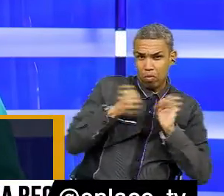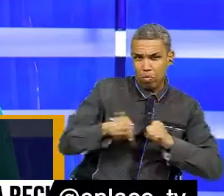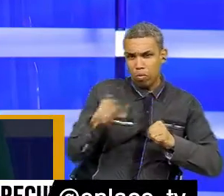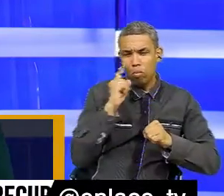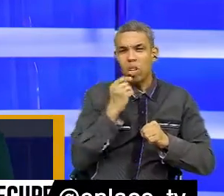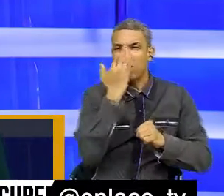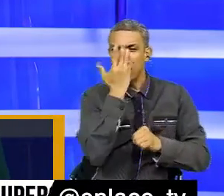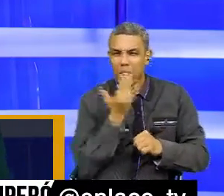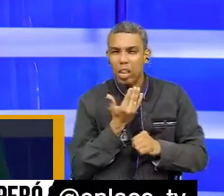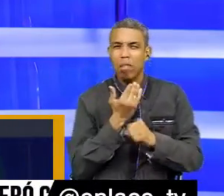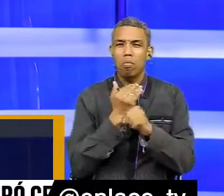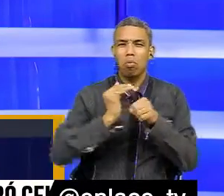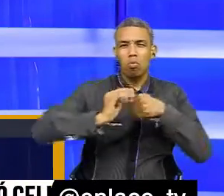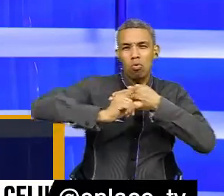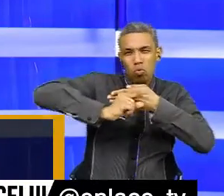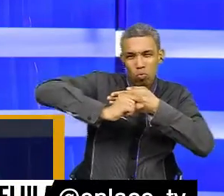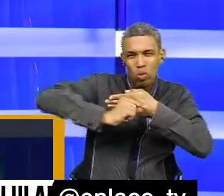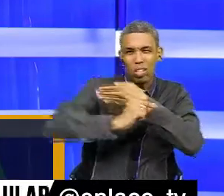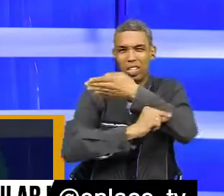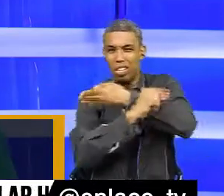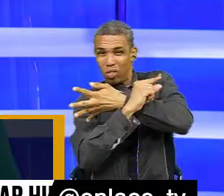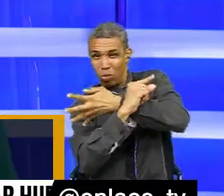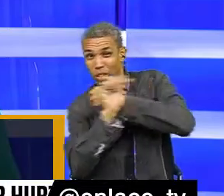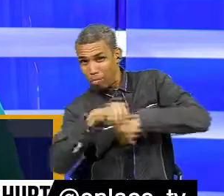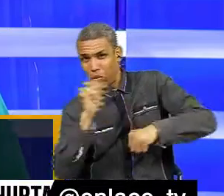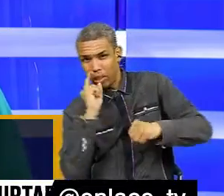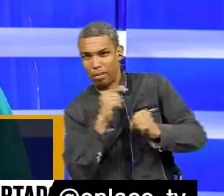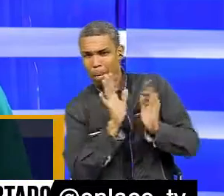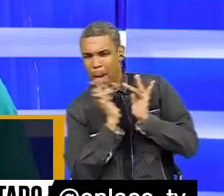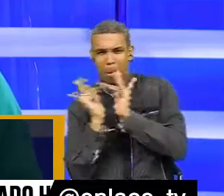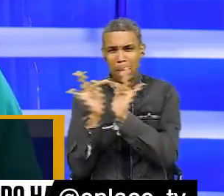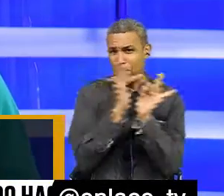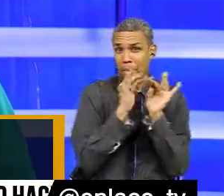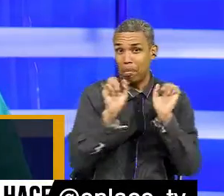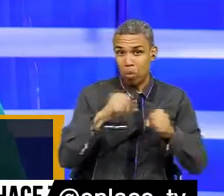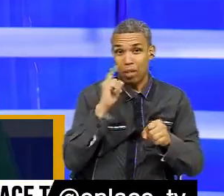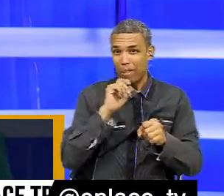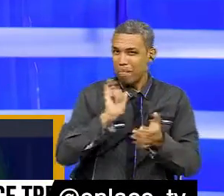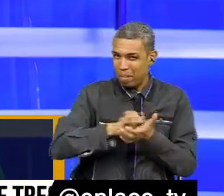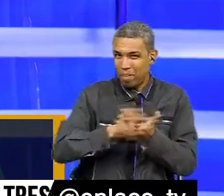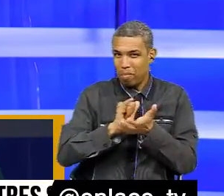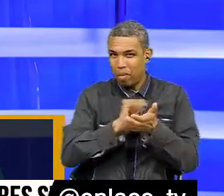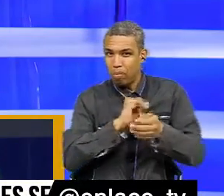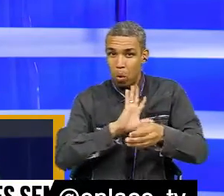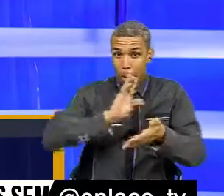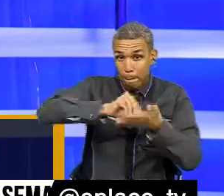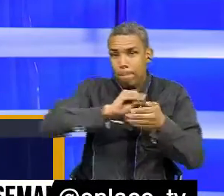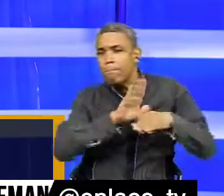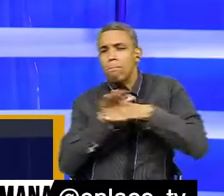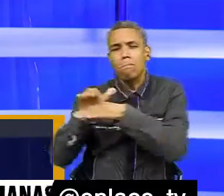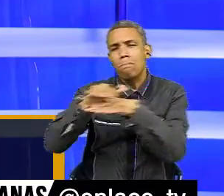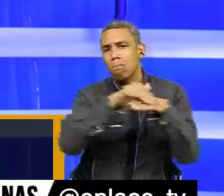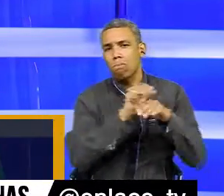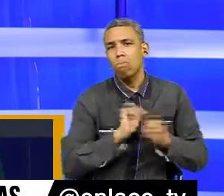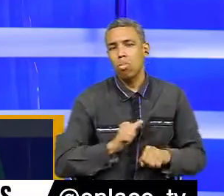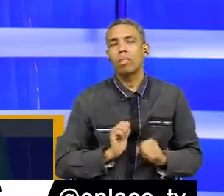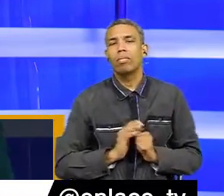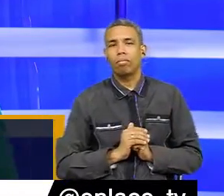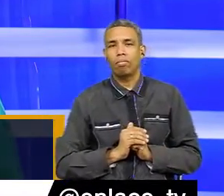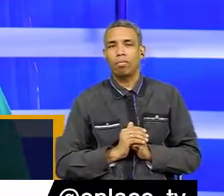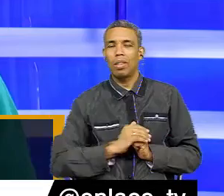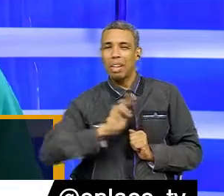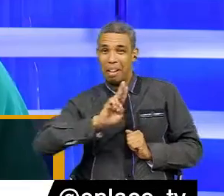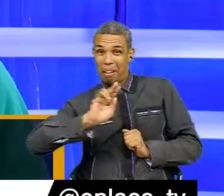y la misma web de smartfilms.com.co. El día 25 se va a llevar a cabo la premiación en el cortometraje con el que